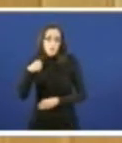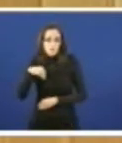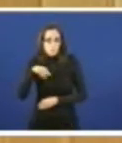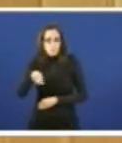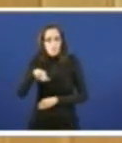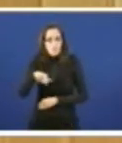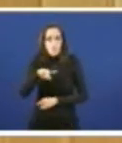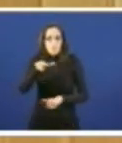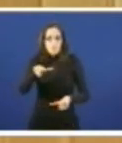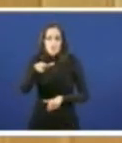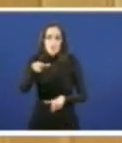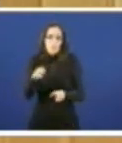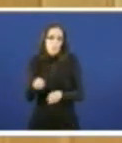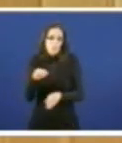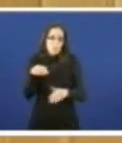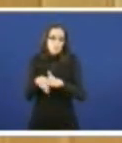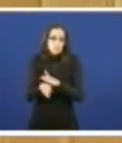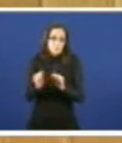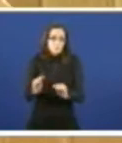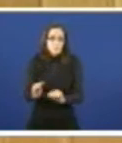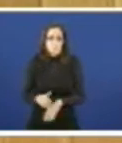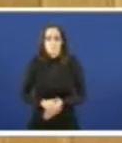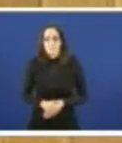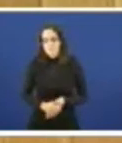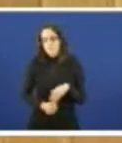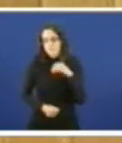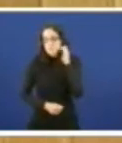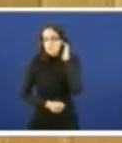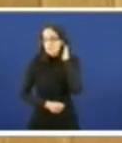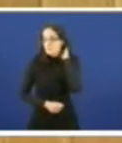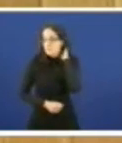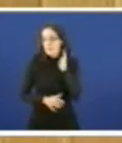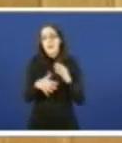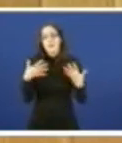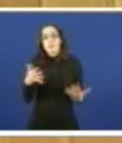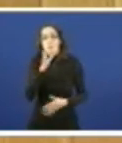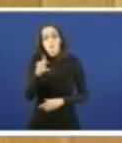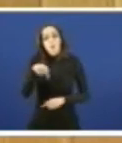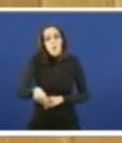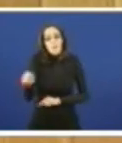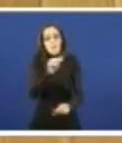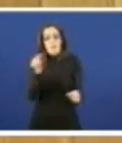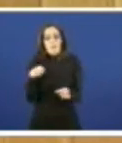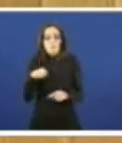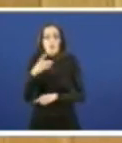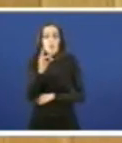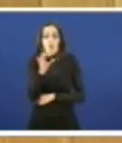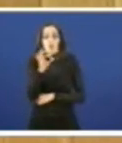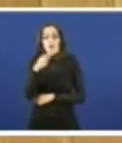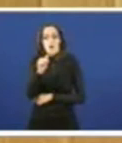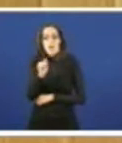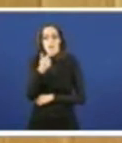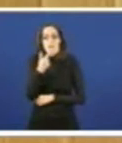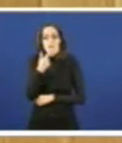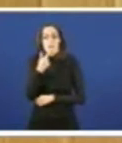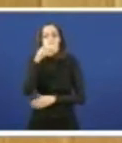que traemos a debate é que, segundo se escribe no DOGA, as datas que se